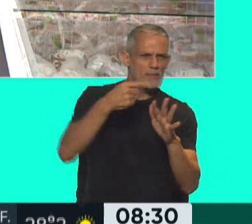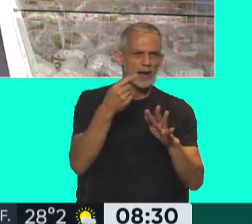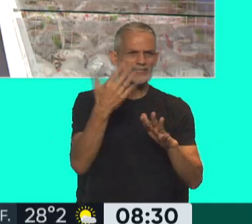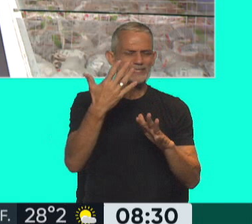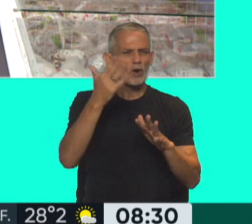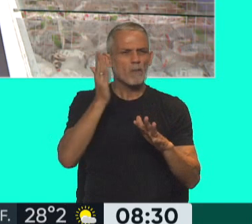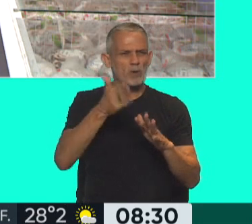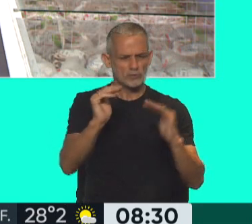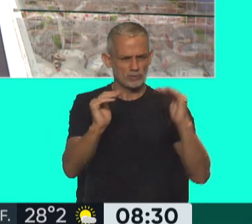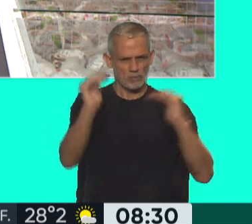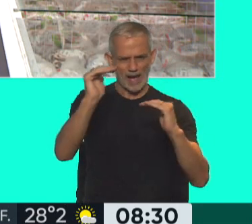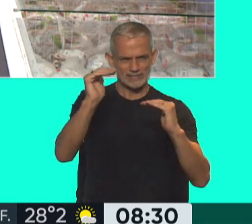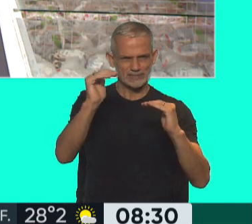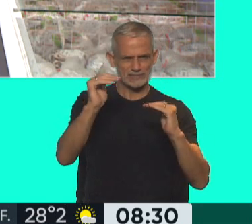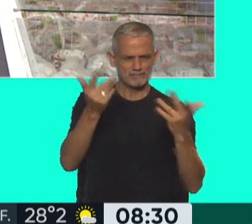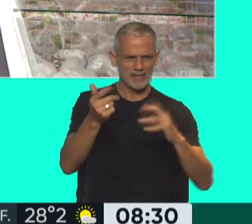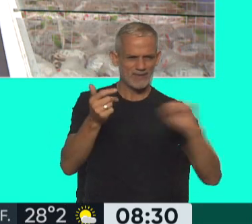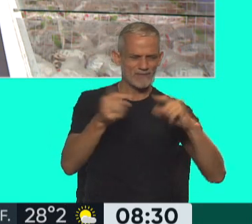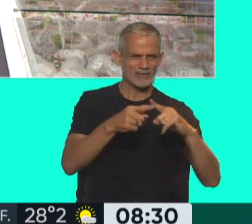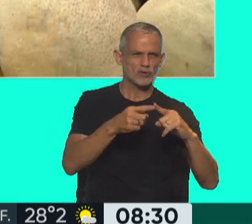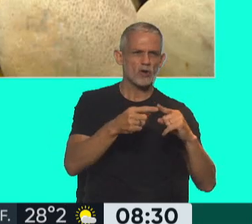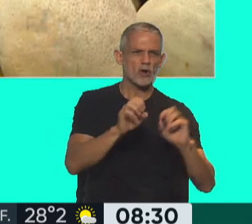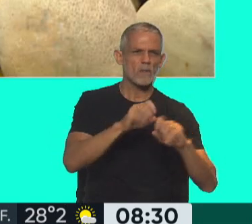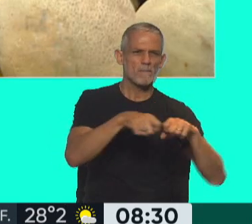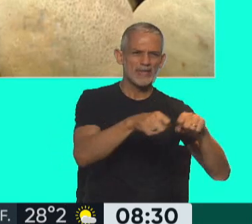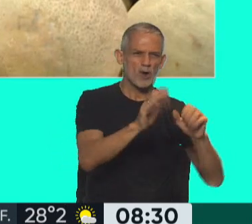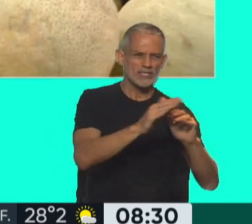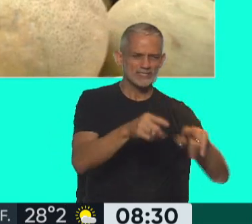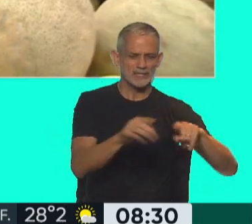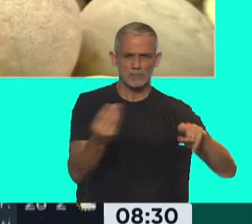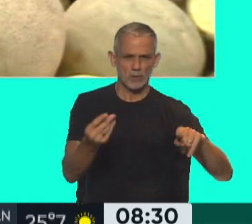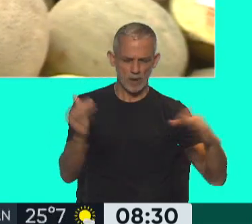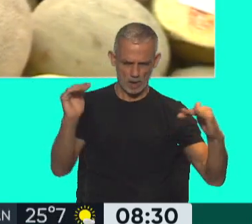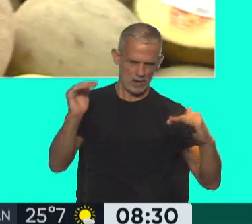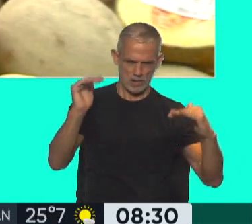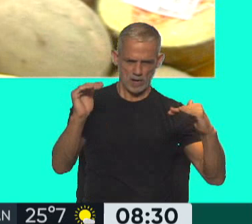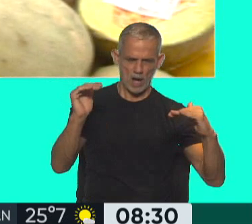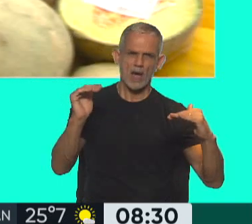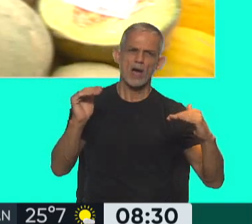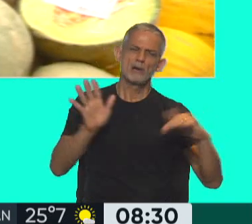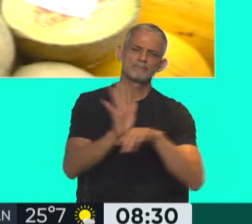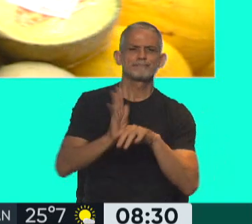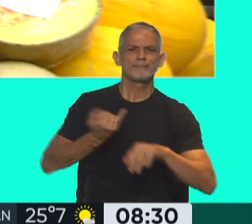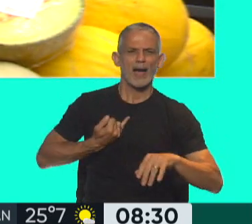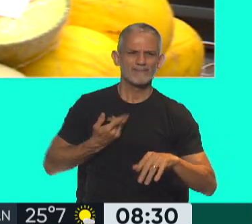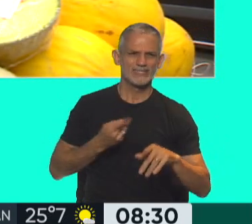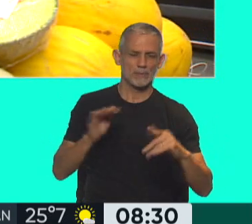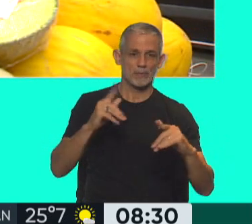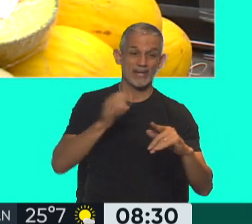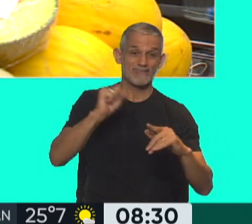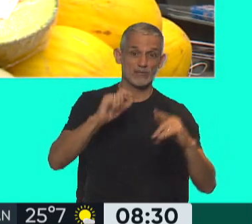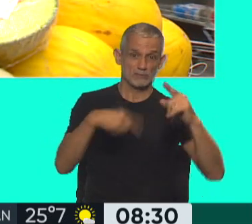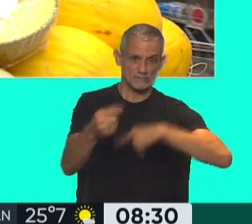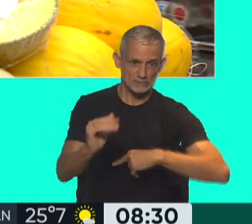casi más alta que lo que marcó la inflación minorista, porque nos puede llegar a anticipar una inflación más